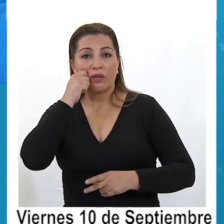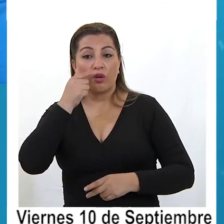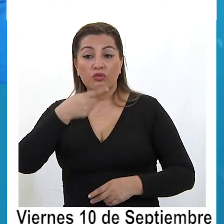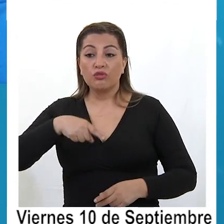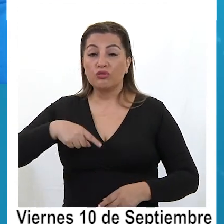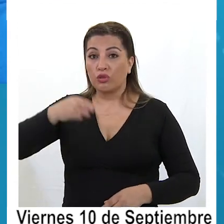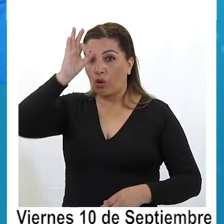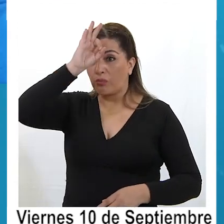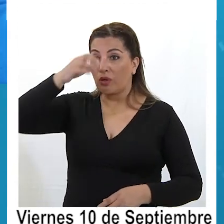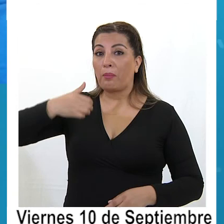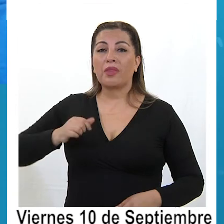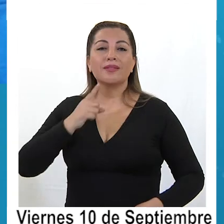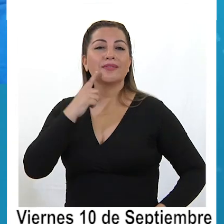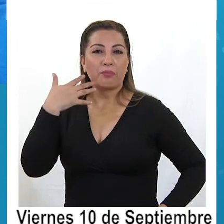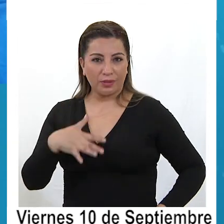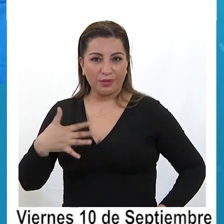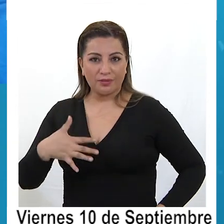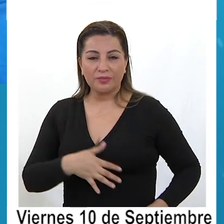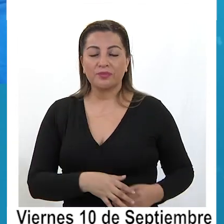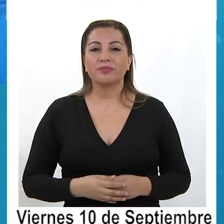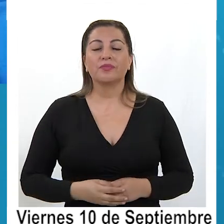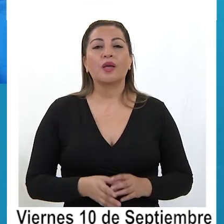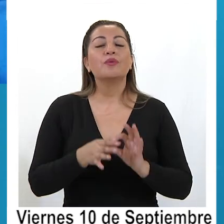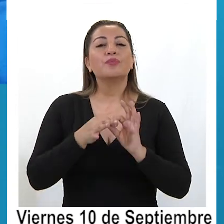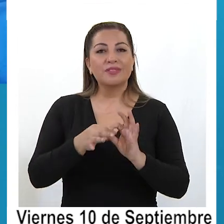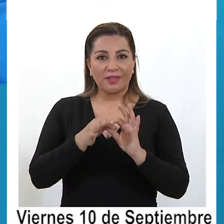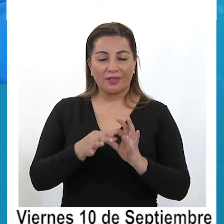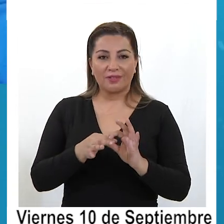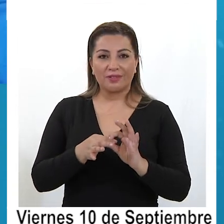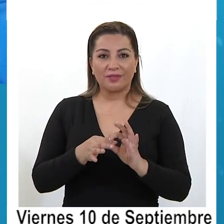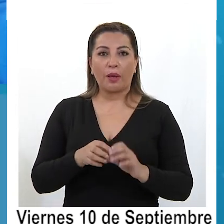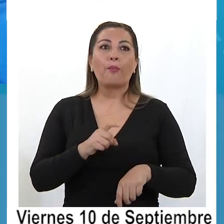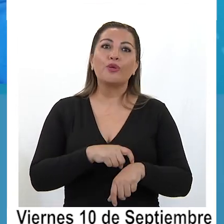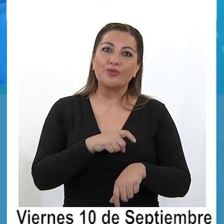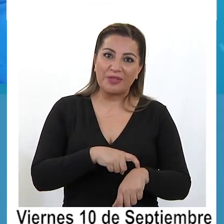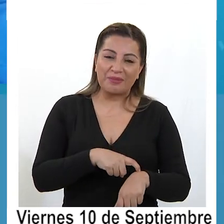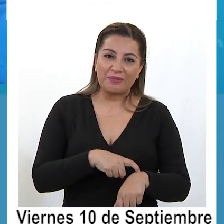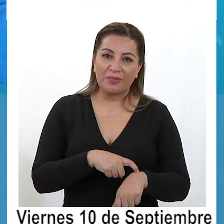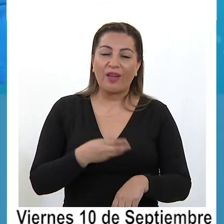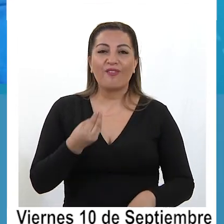PDI es prioritaria. Muchas gracias, subprefecto, por su